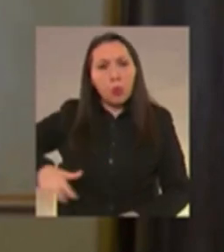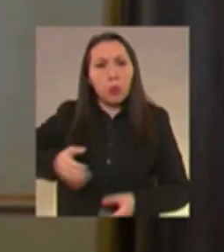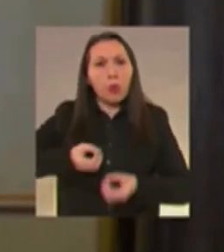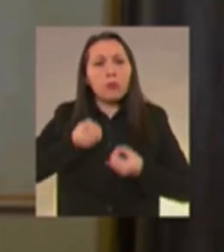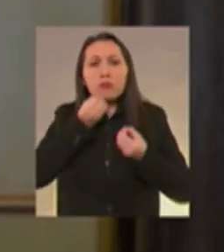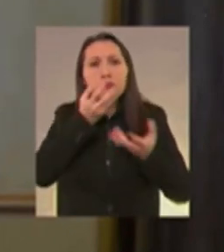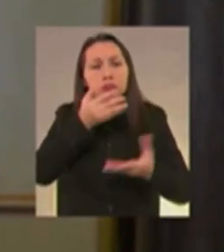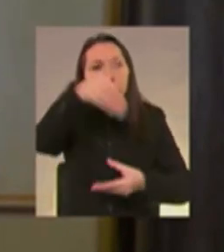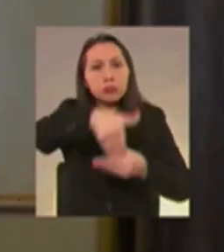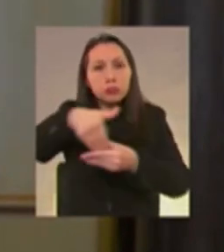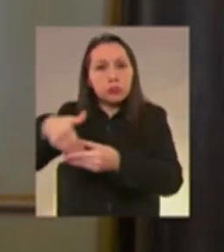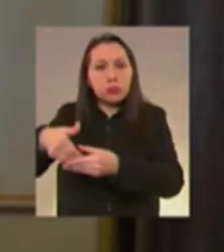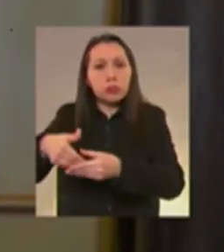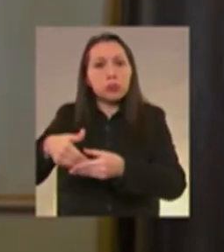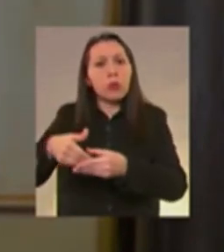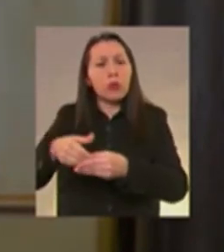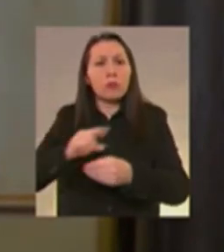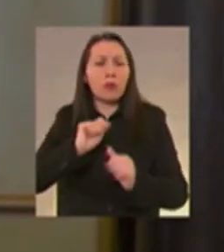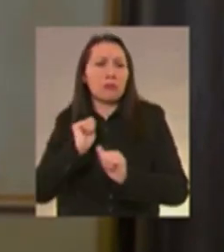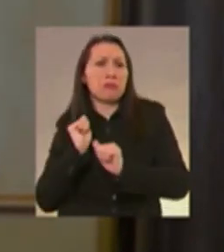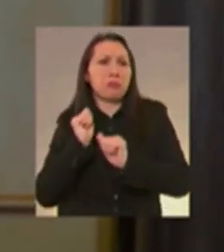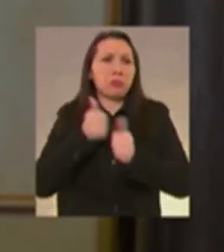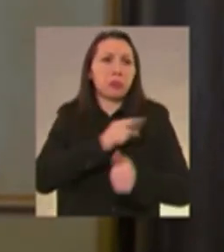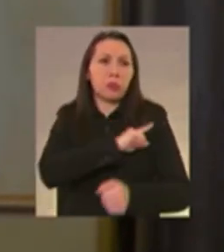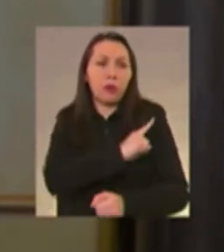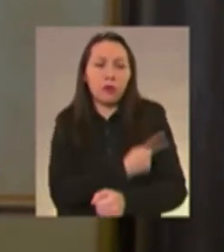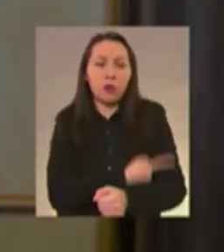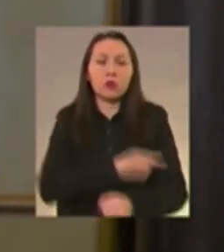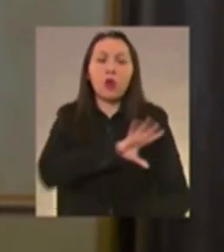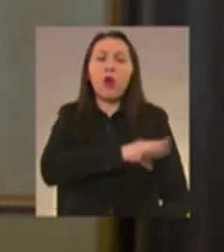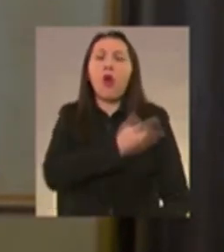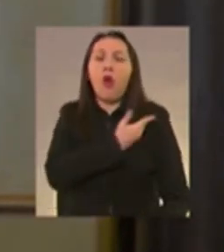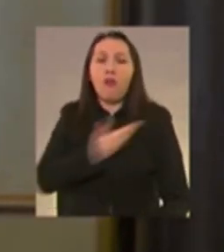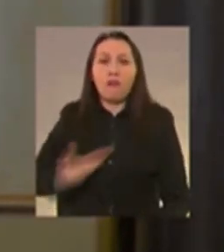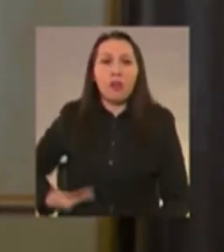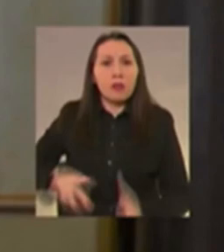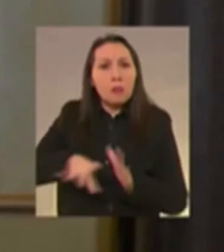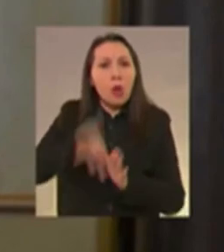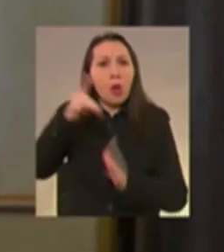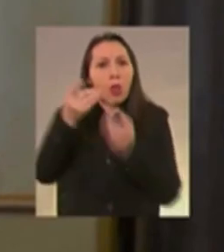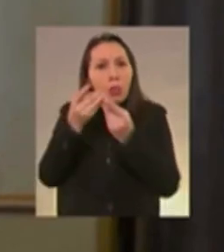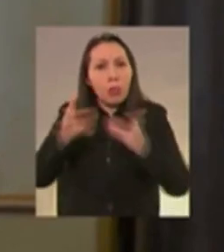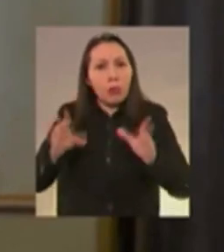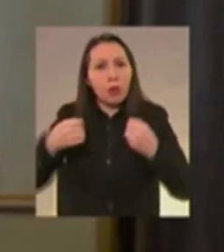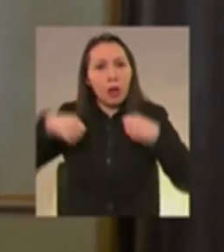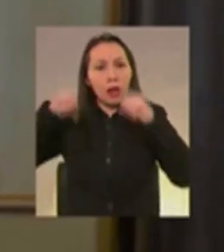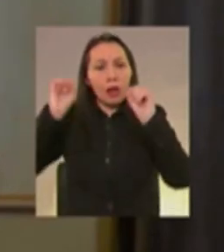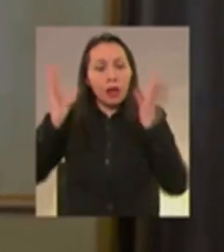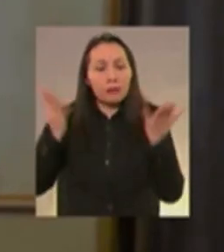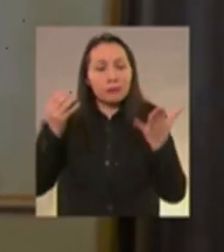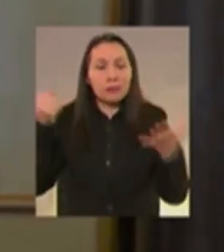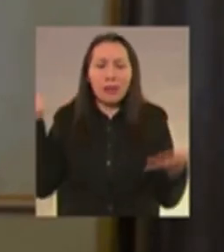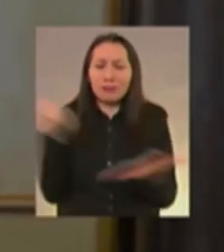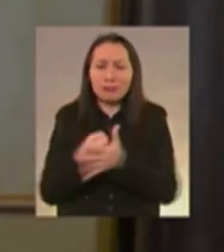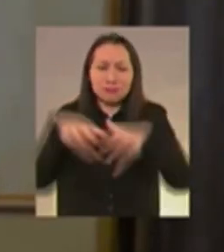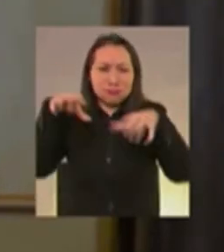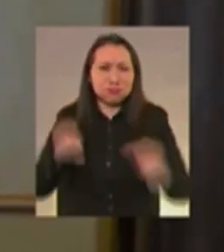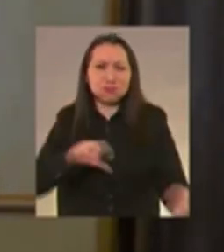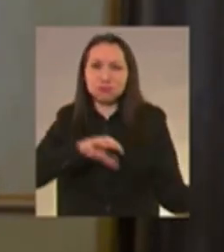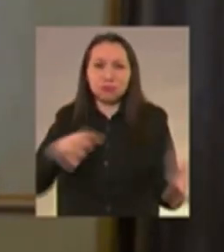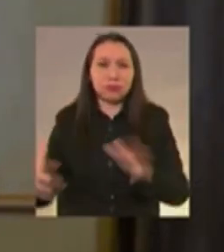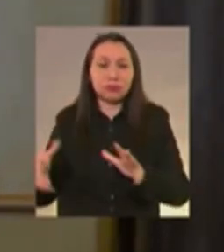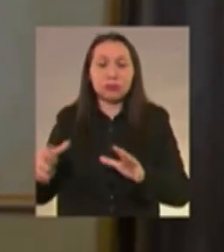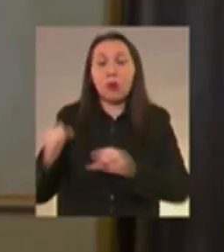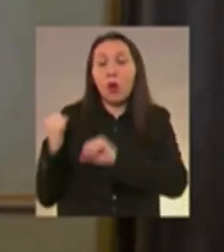las urnas al deponer por la fuerza a un gobierno electo democráticamente. El golpe de Estado contra el presidente